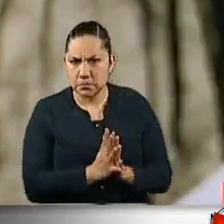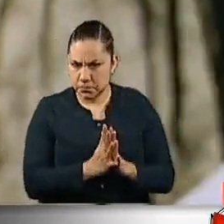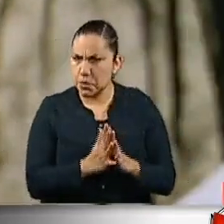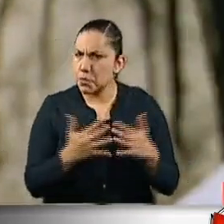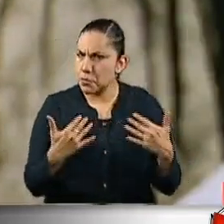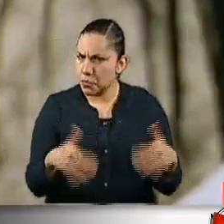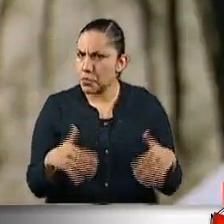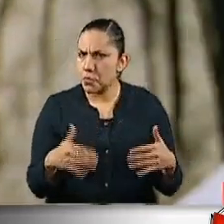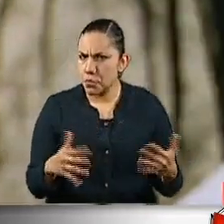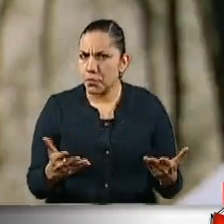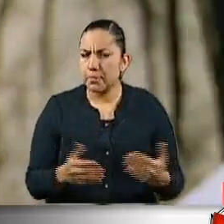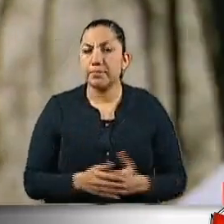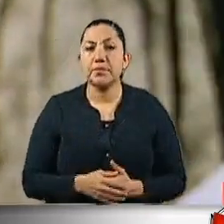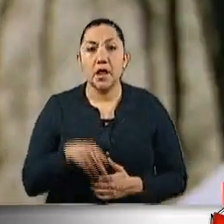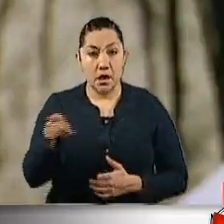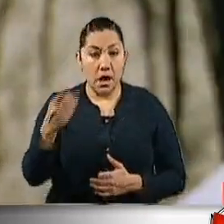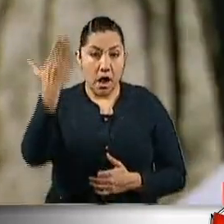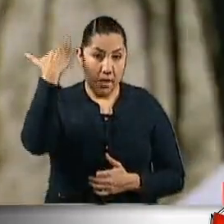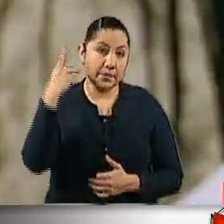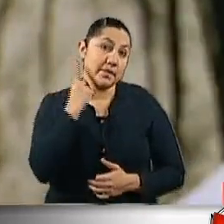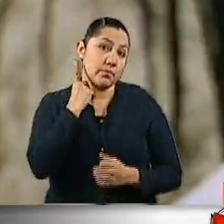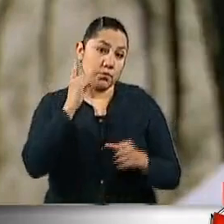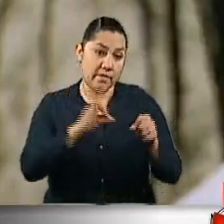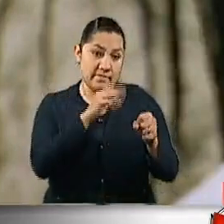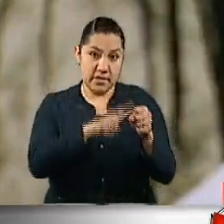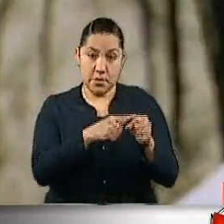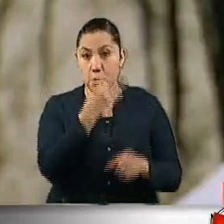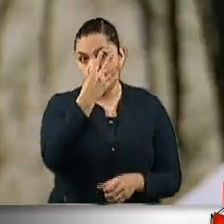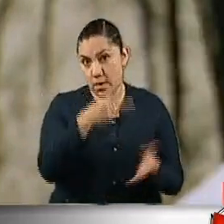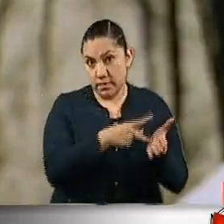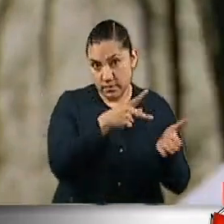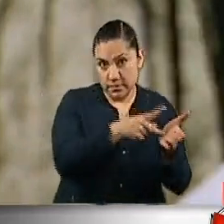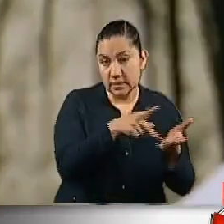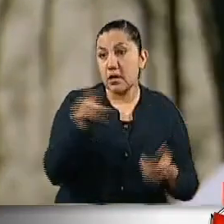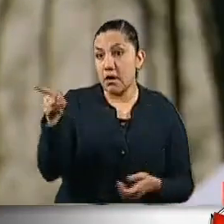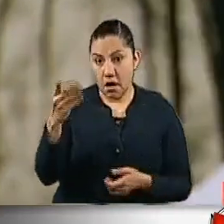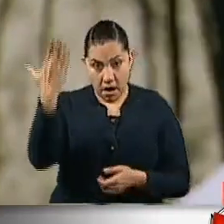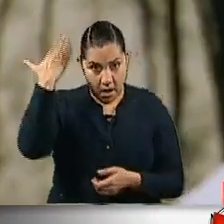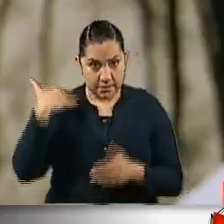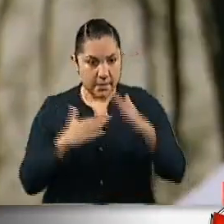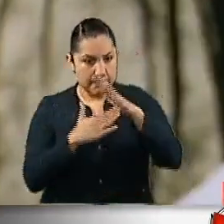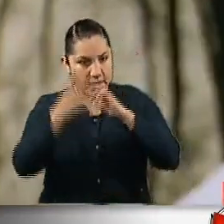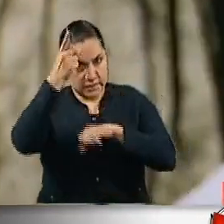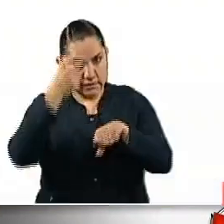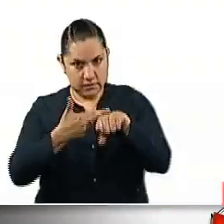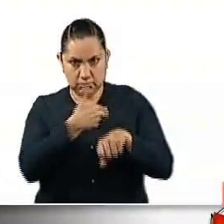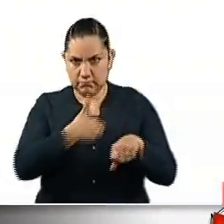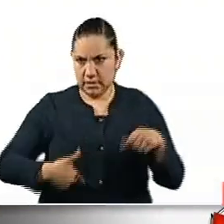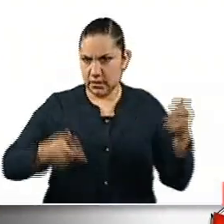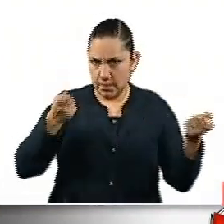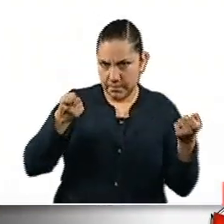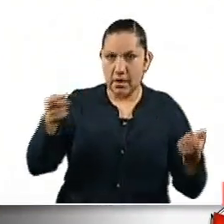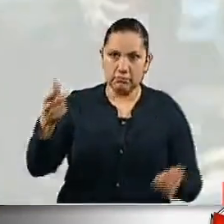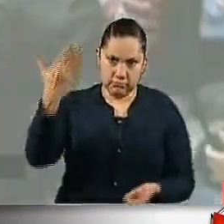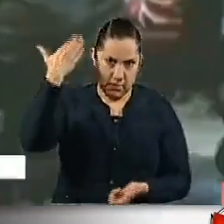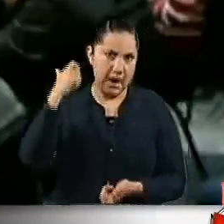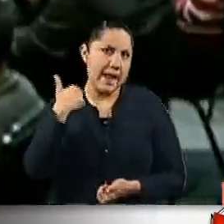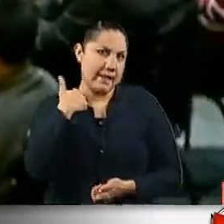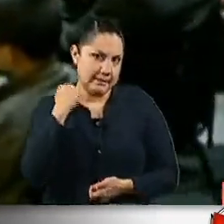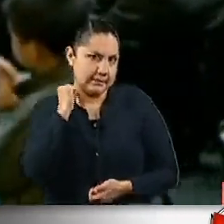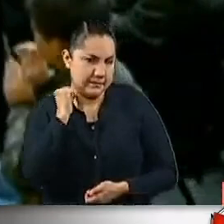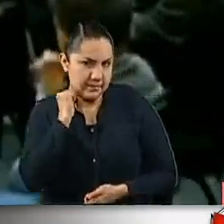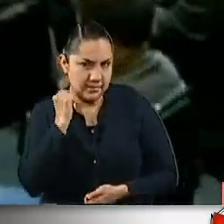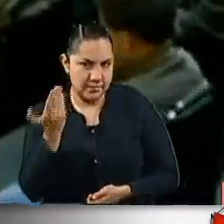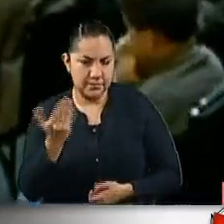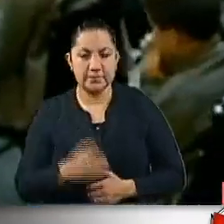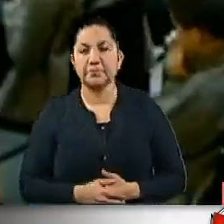pues, diputada federal en cuatro ocasiones, presidenta de la mesa directiva, senadora de la República. En este acto realizado en la